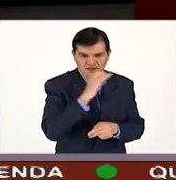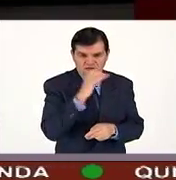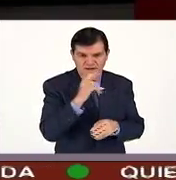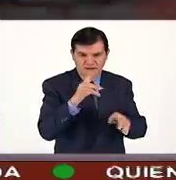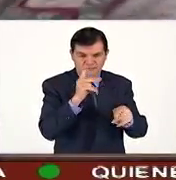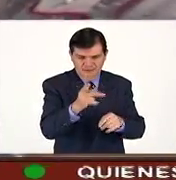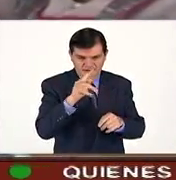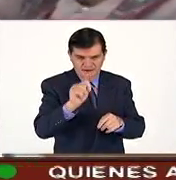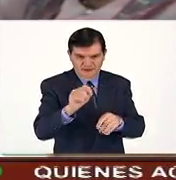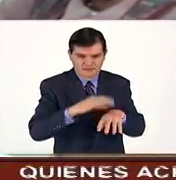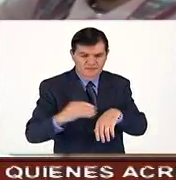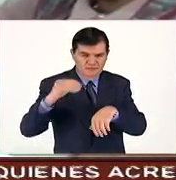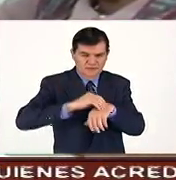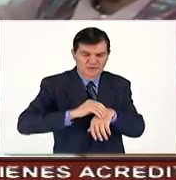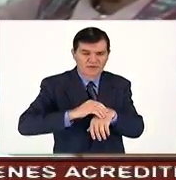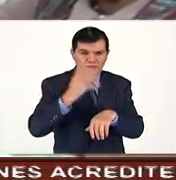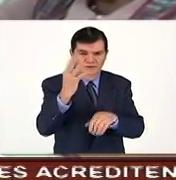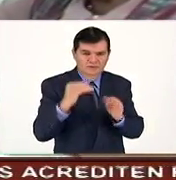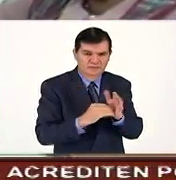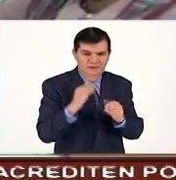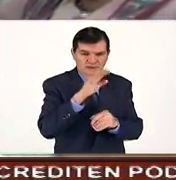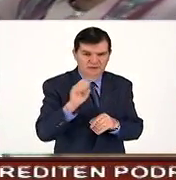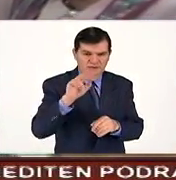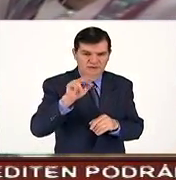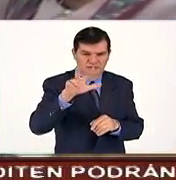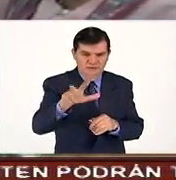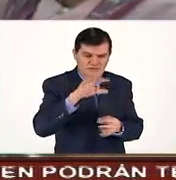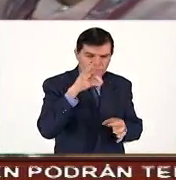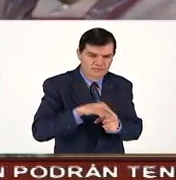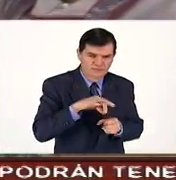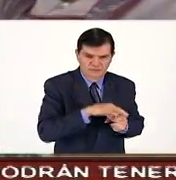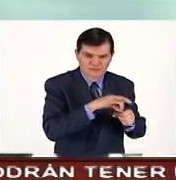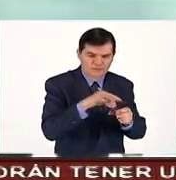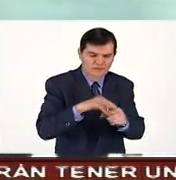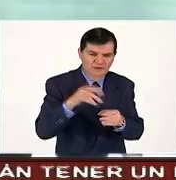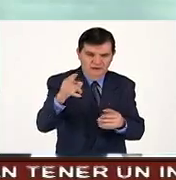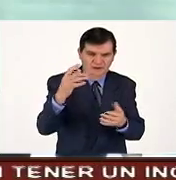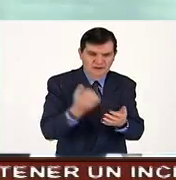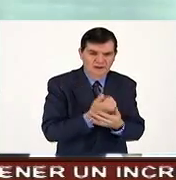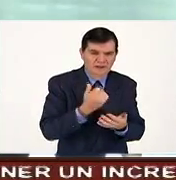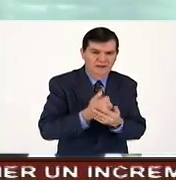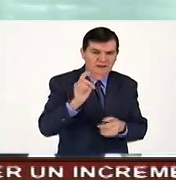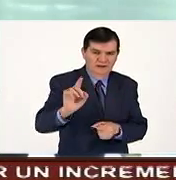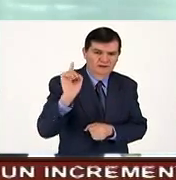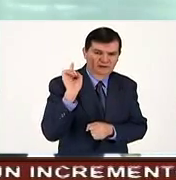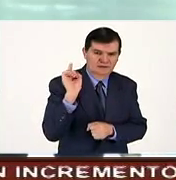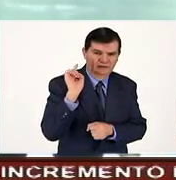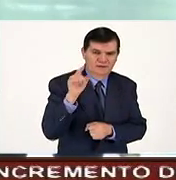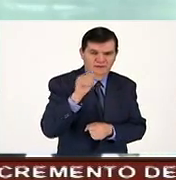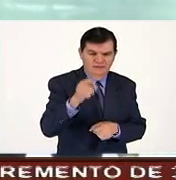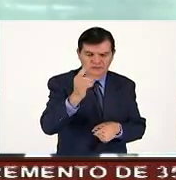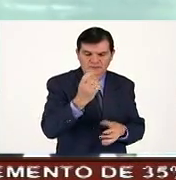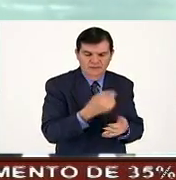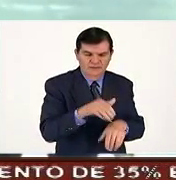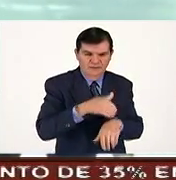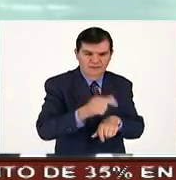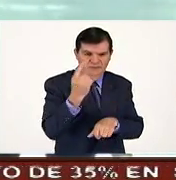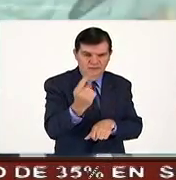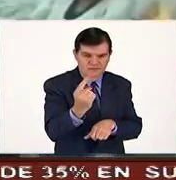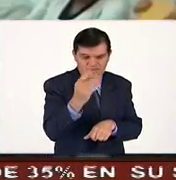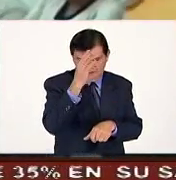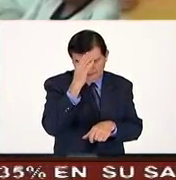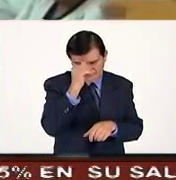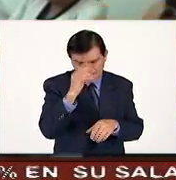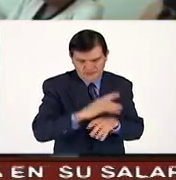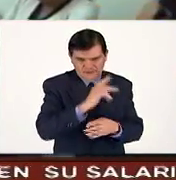del Trabajo sumó al menos 4,588 votos en la elección extraordinaria que se realizó el domingo en el Distrito 1. Esto de